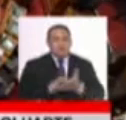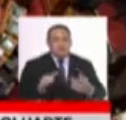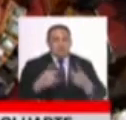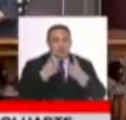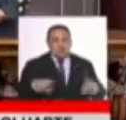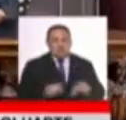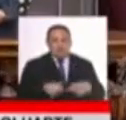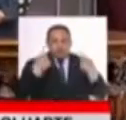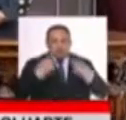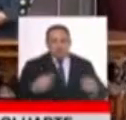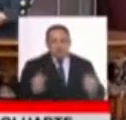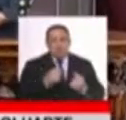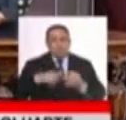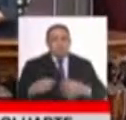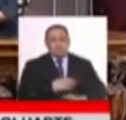eso constituyen